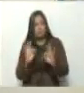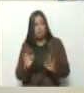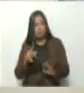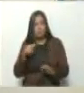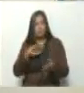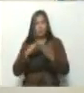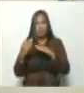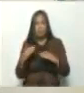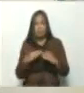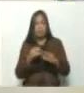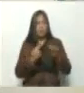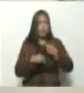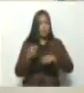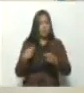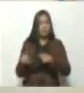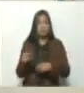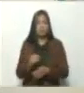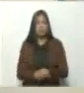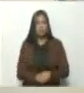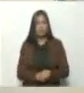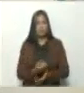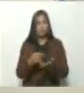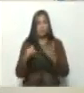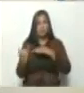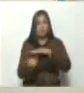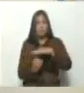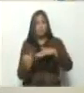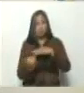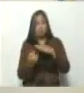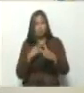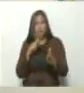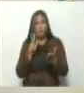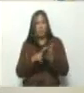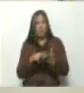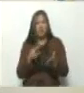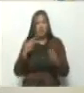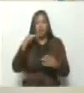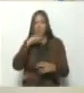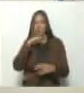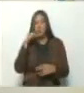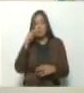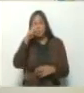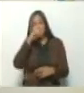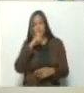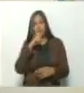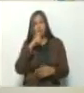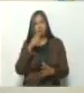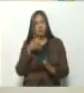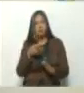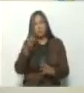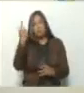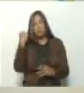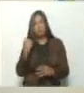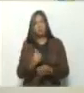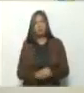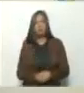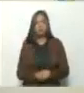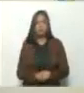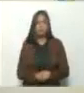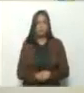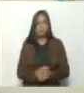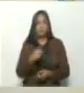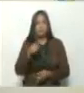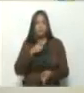las comunas, los comerciantes, las distintas instituciones, que fue aprobada en octubre del año pasado. Es